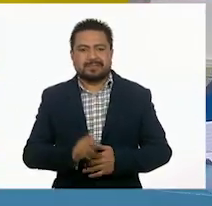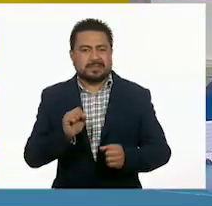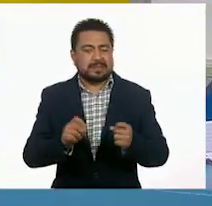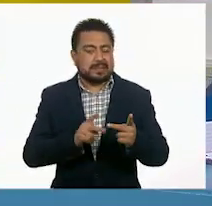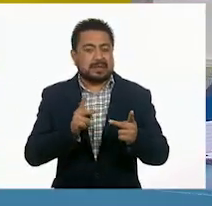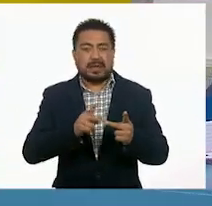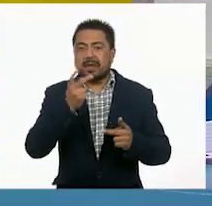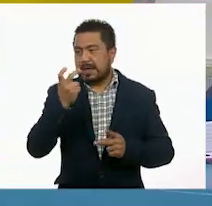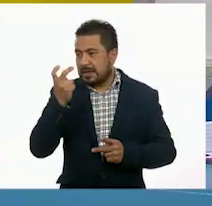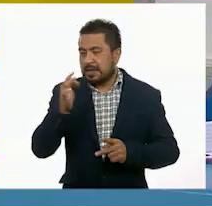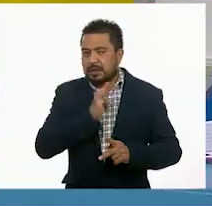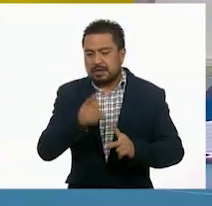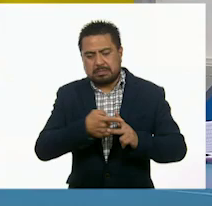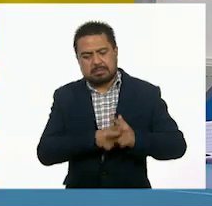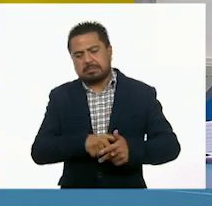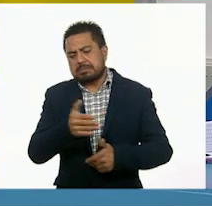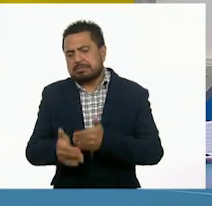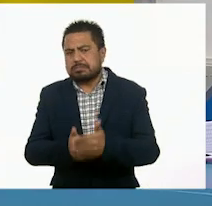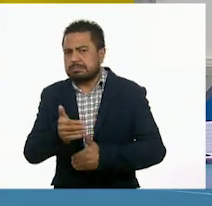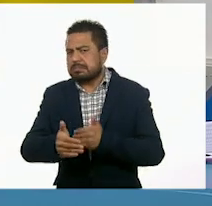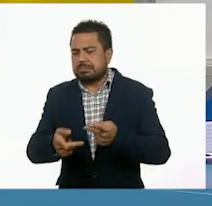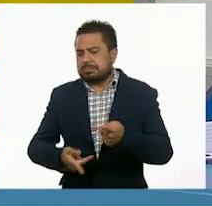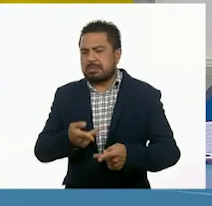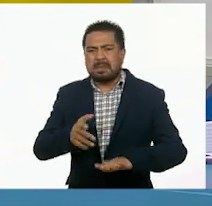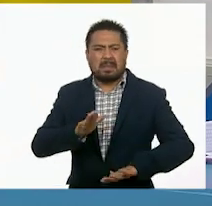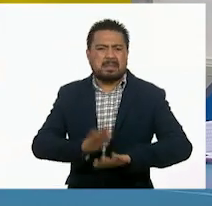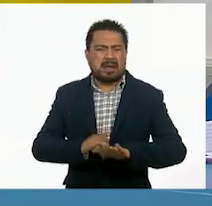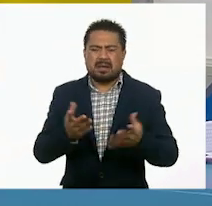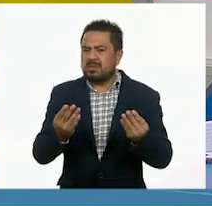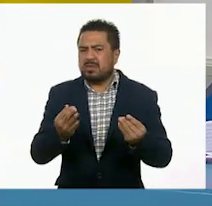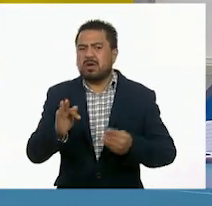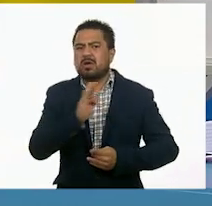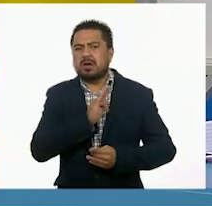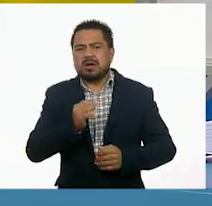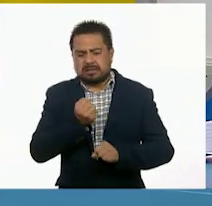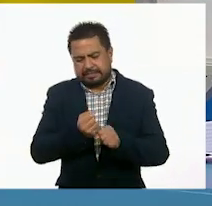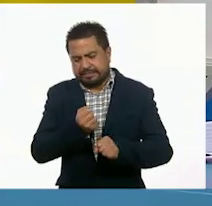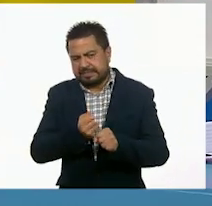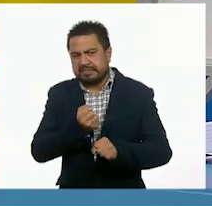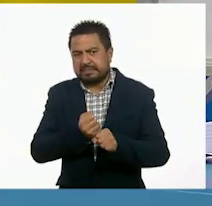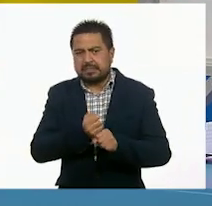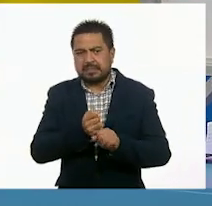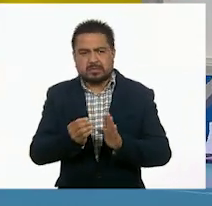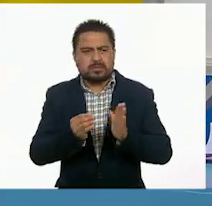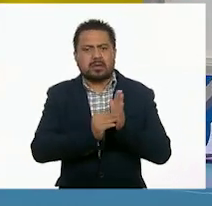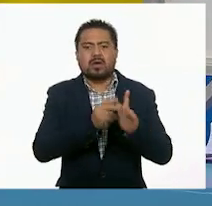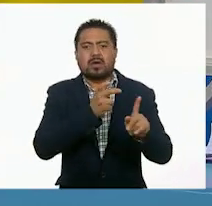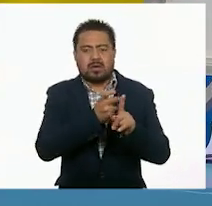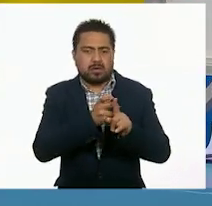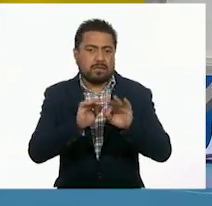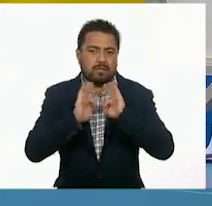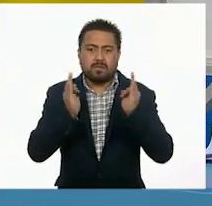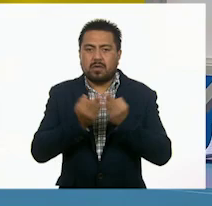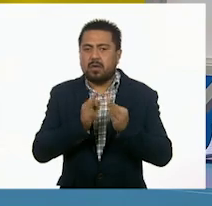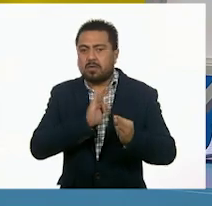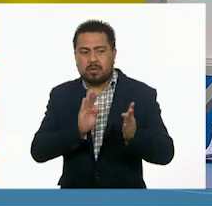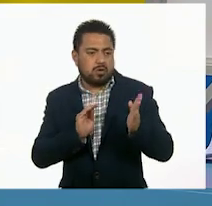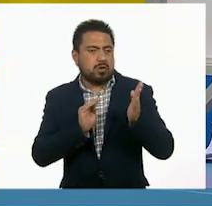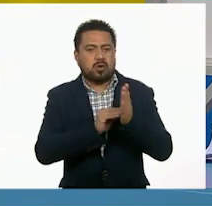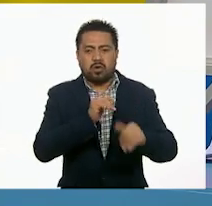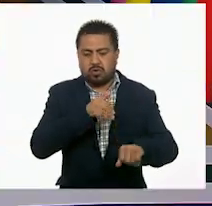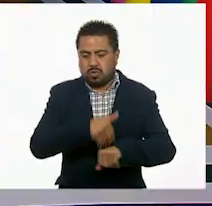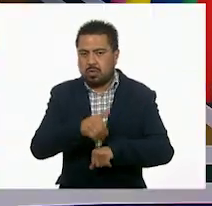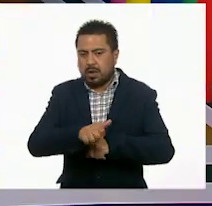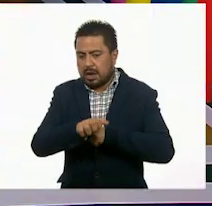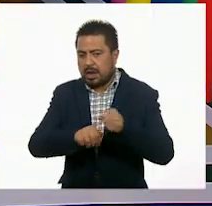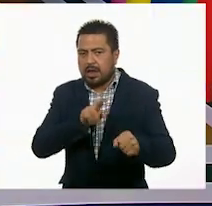Perfecto. Y de ahí podríamos partir para muchísimas preguntas más para poner en práctica esta forma de colocar números